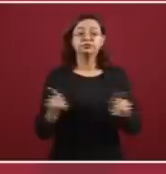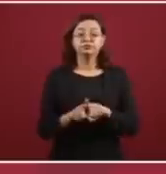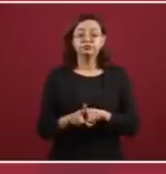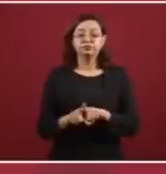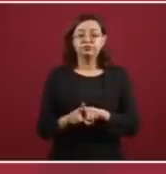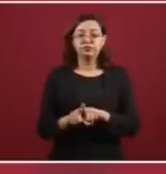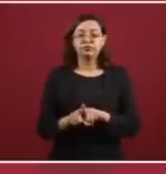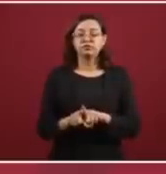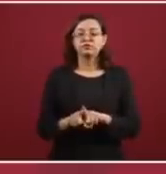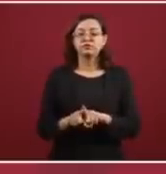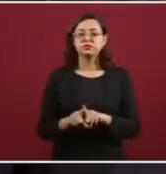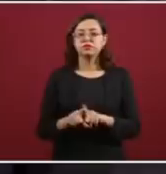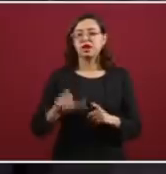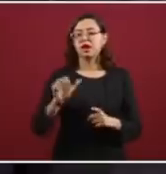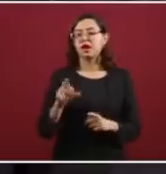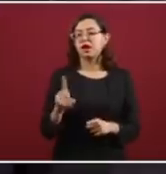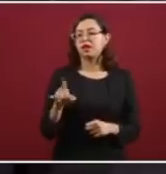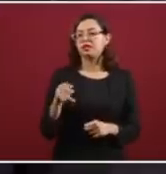el cardenismo,